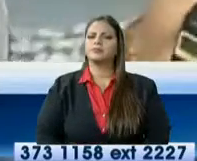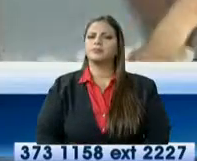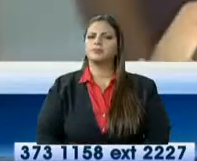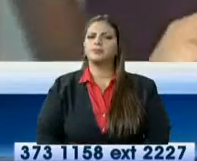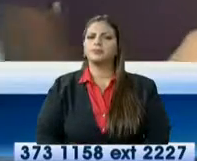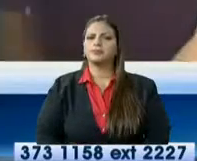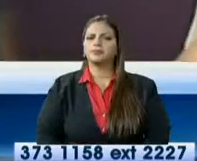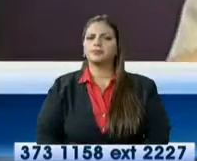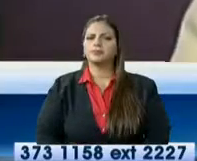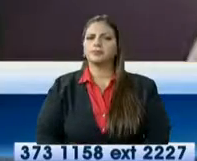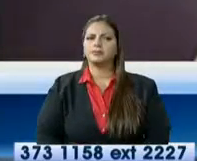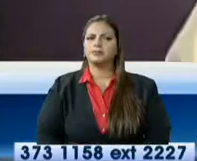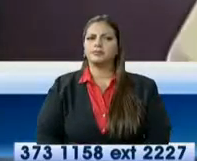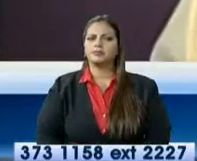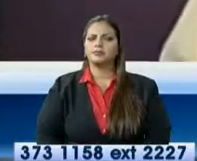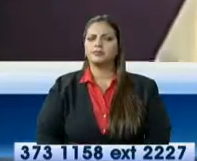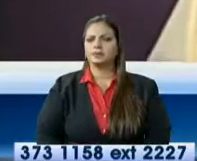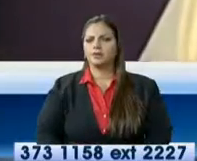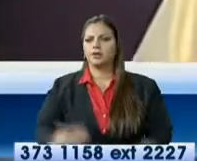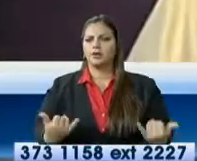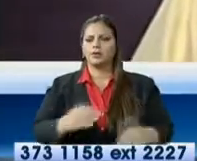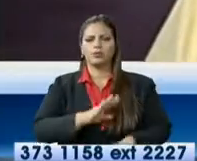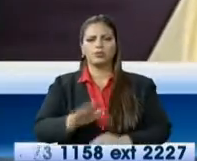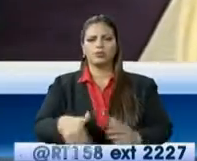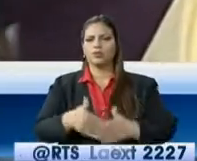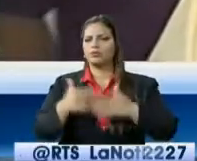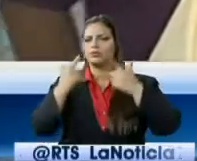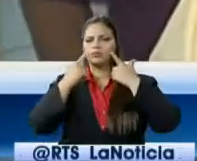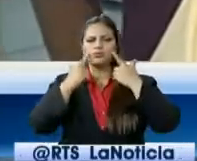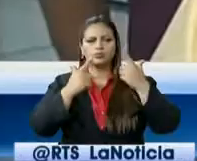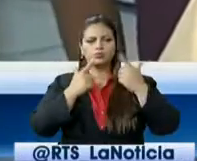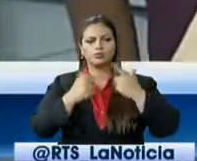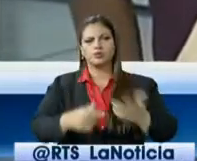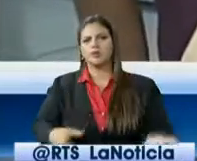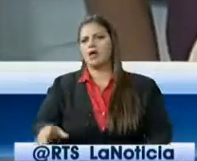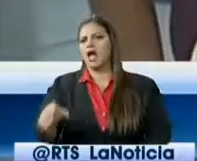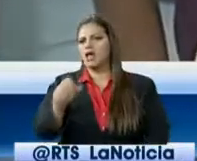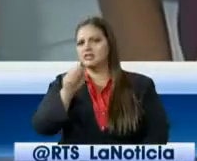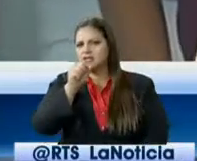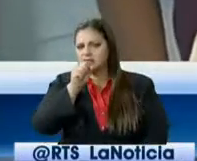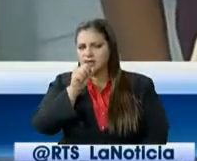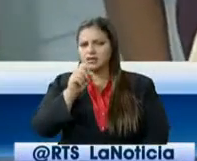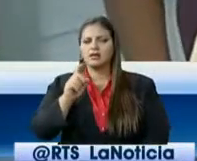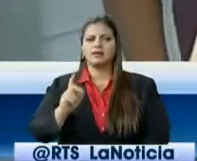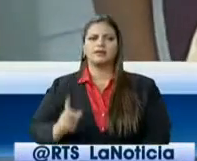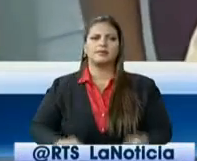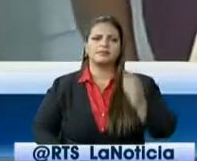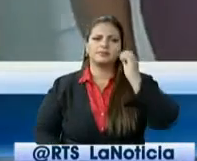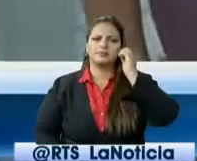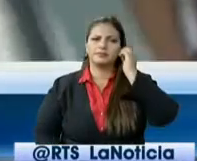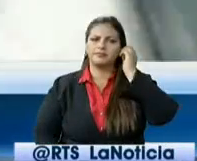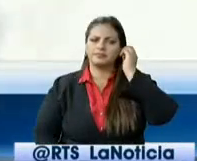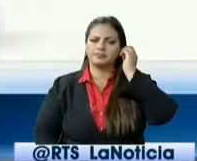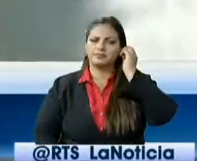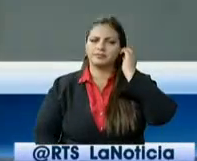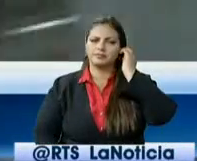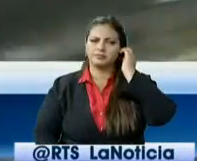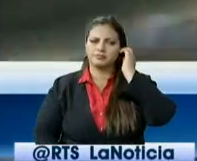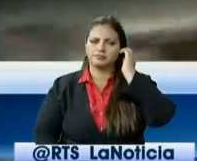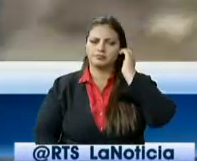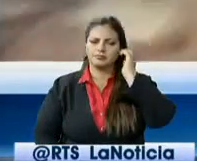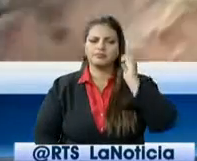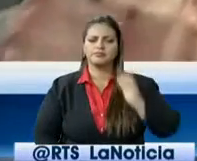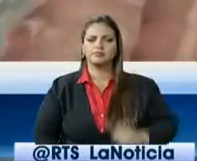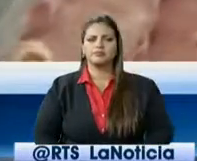mañana? Bueno, todo lo que es la zanahoria amarilla tenemos que ha subido en